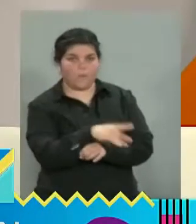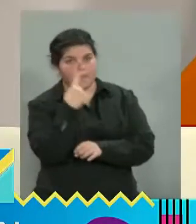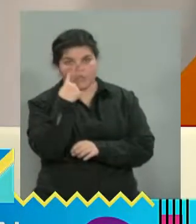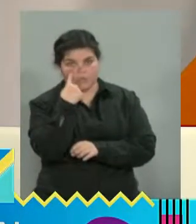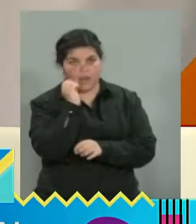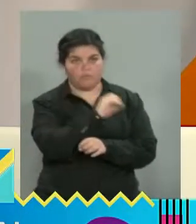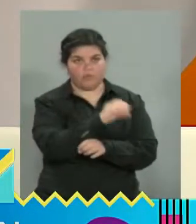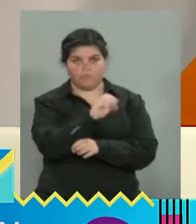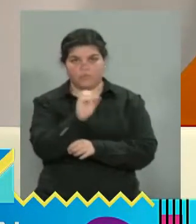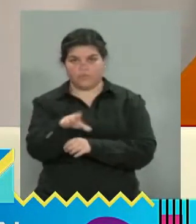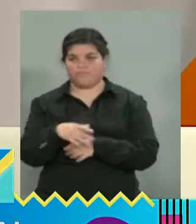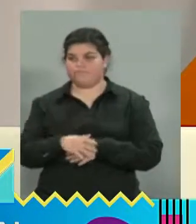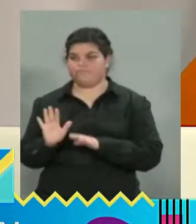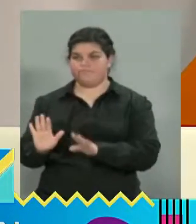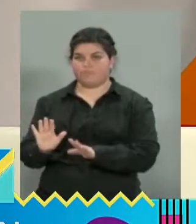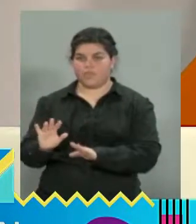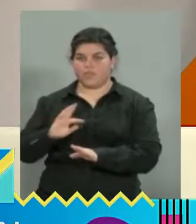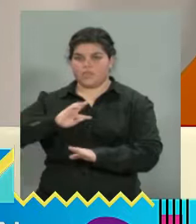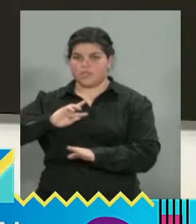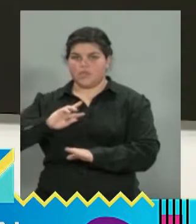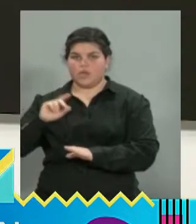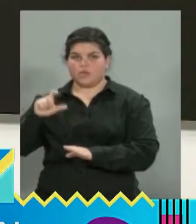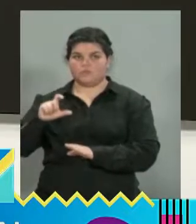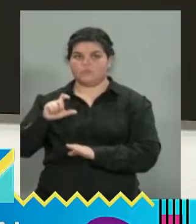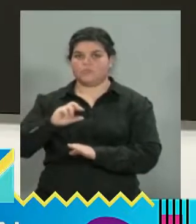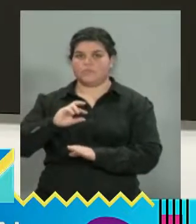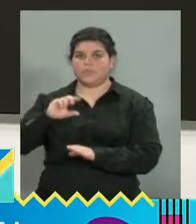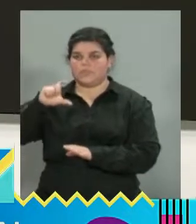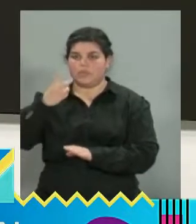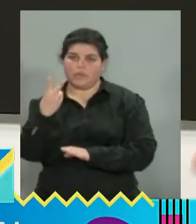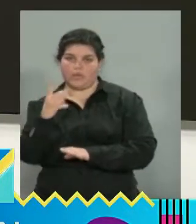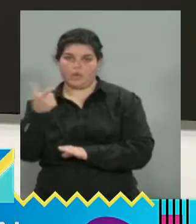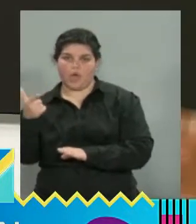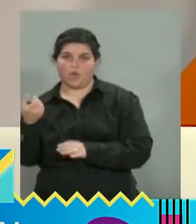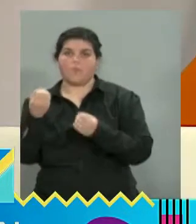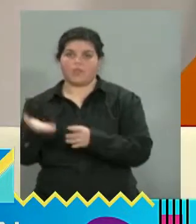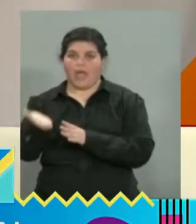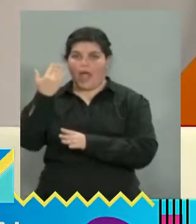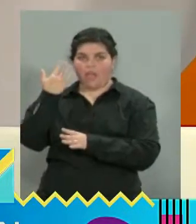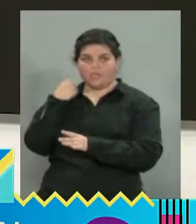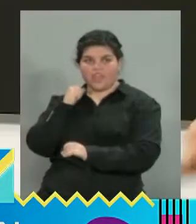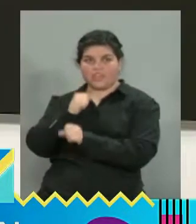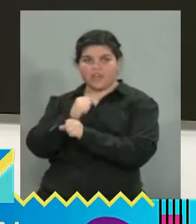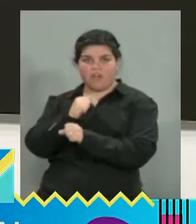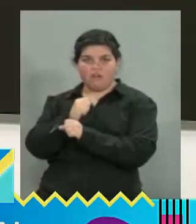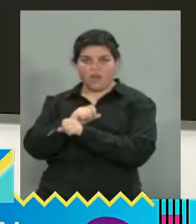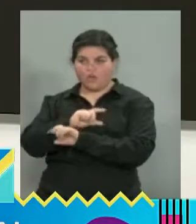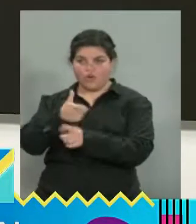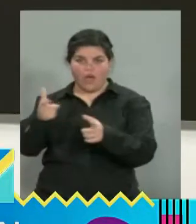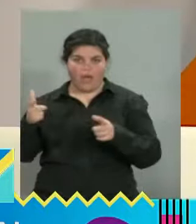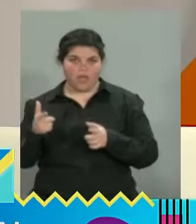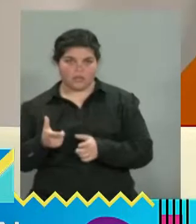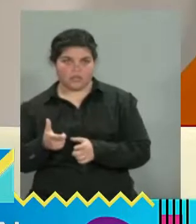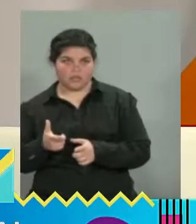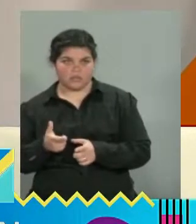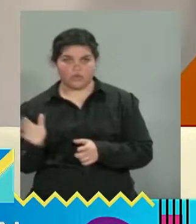empleo y me dice, ya, no tengo currículum porque nunca tuve un trabajo formal. Digo, ahí ya vamos profundizando en el... Porque si no